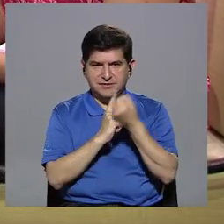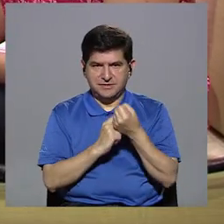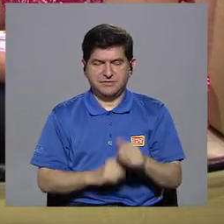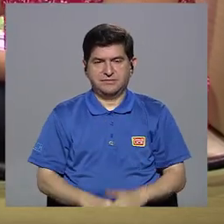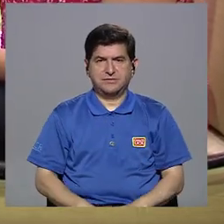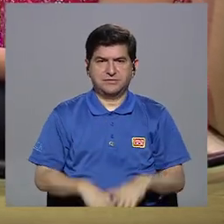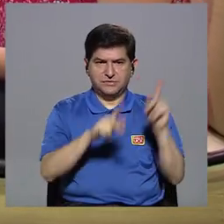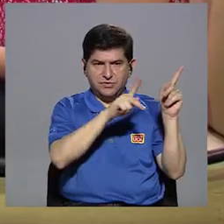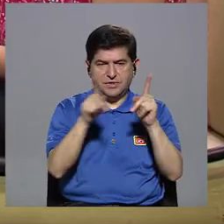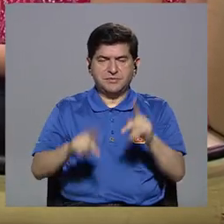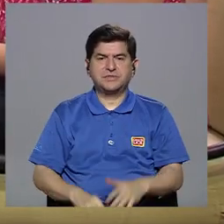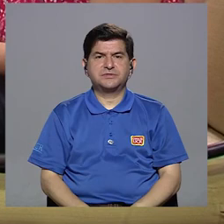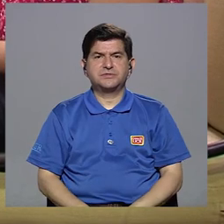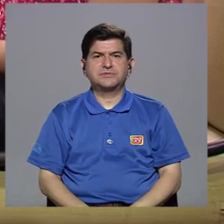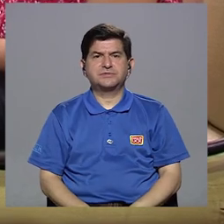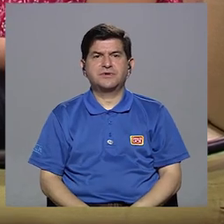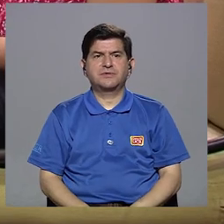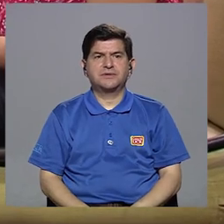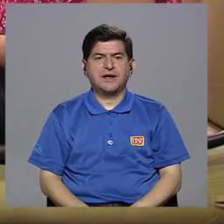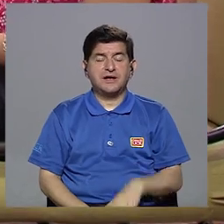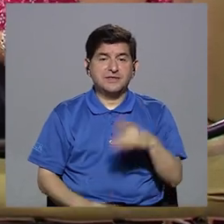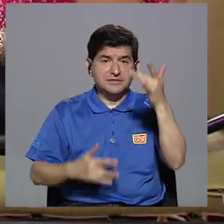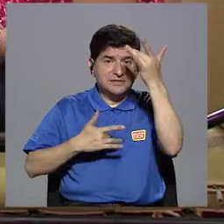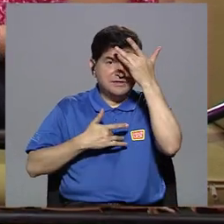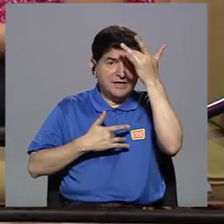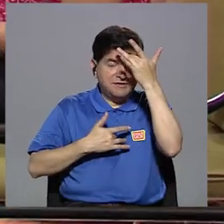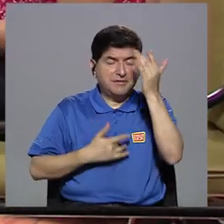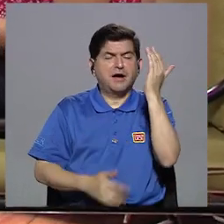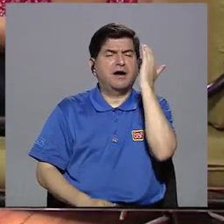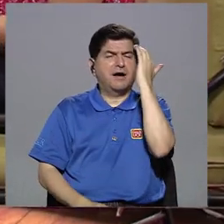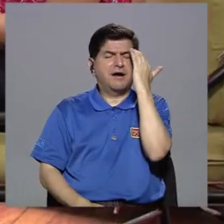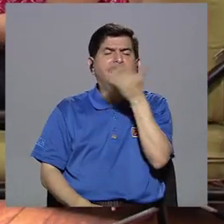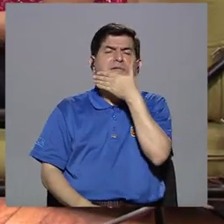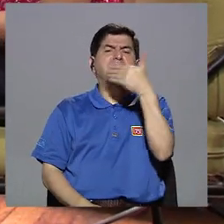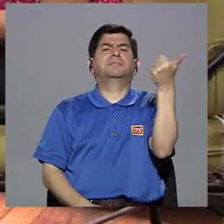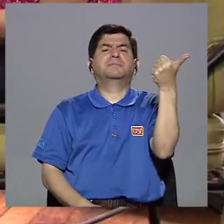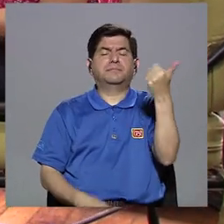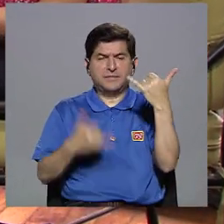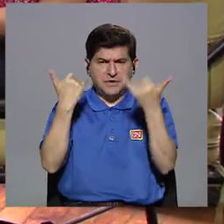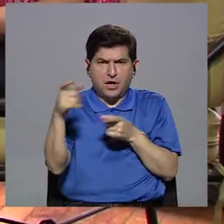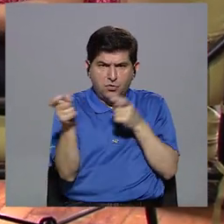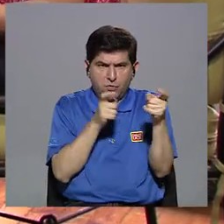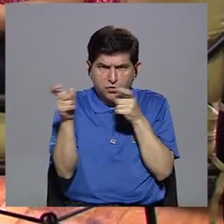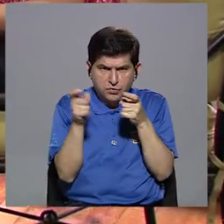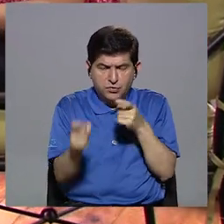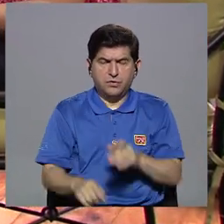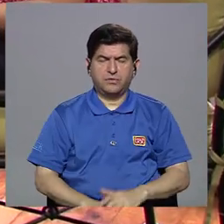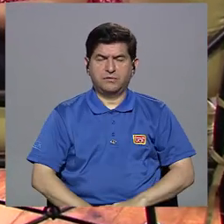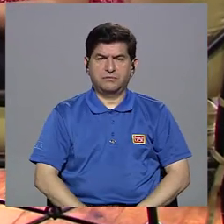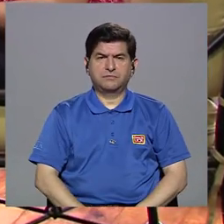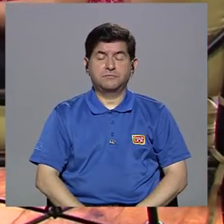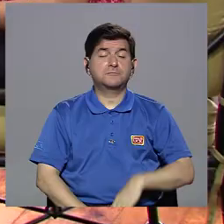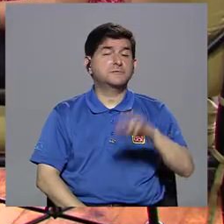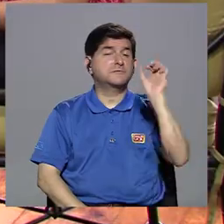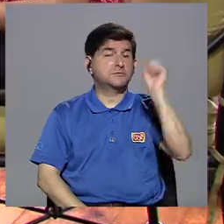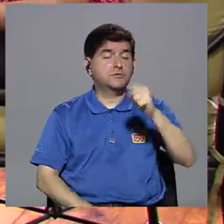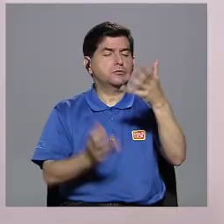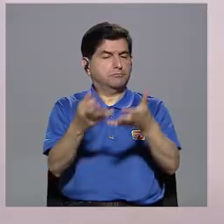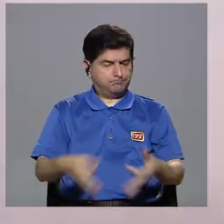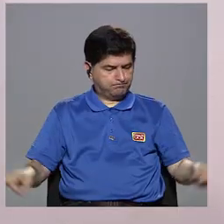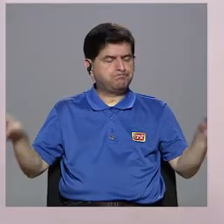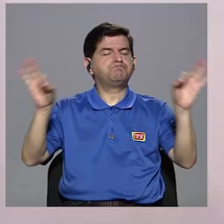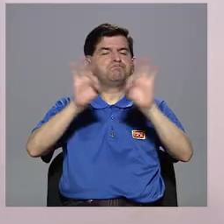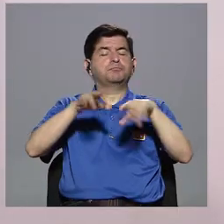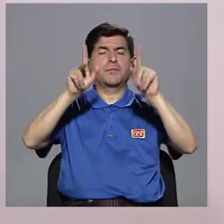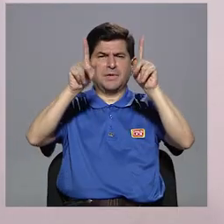esos donde ellos se apropian digamos de esa enfermedad la conoce mejor para controlar mejor es sí es